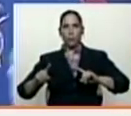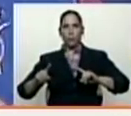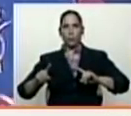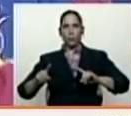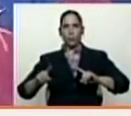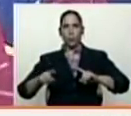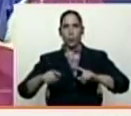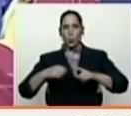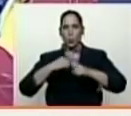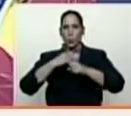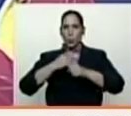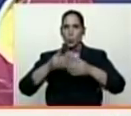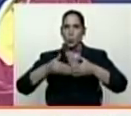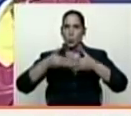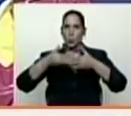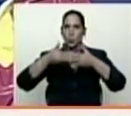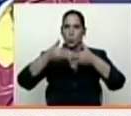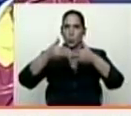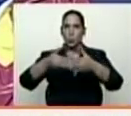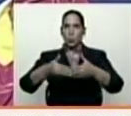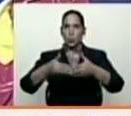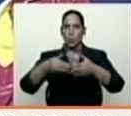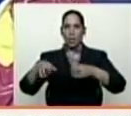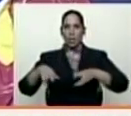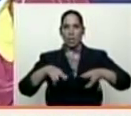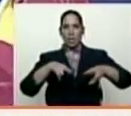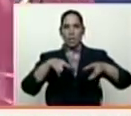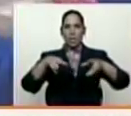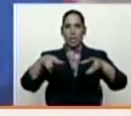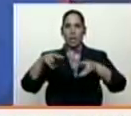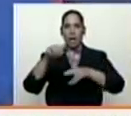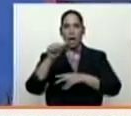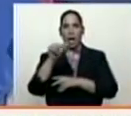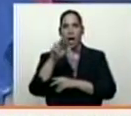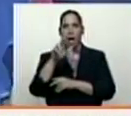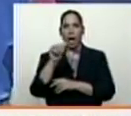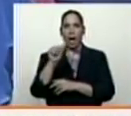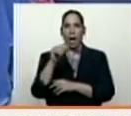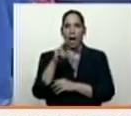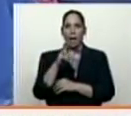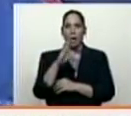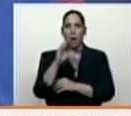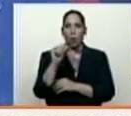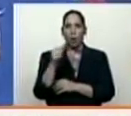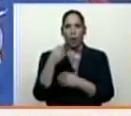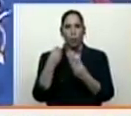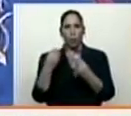dirigiendo el paso por el Arauca, con el río como está ahorita.